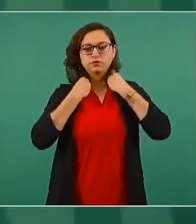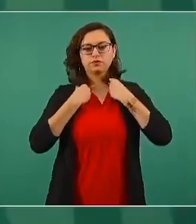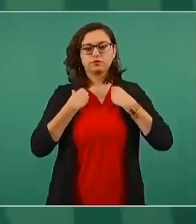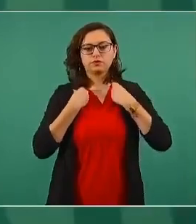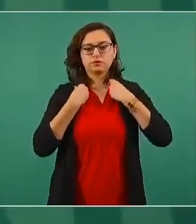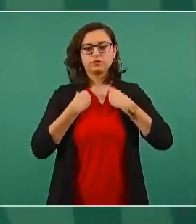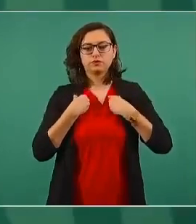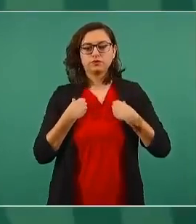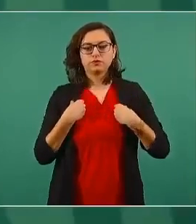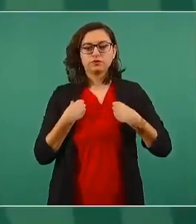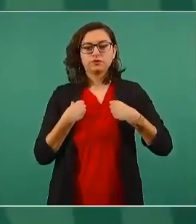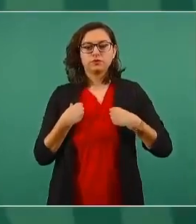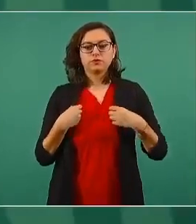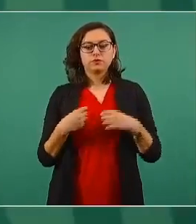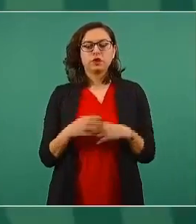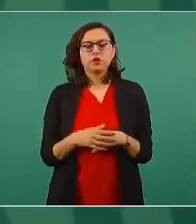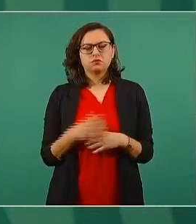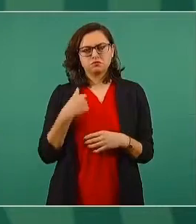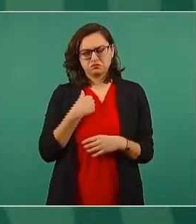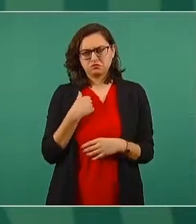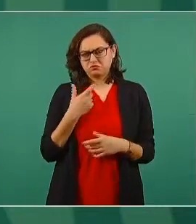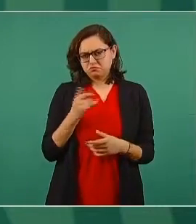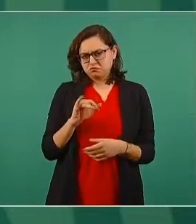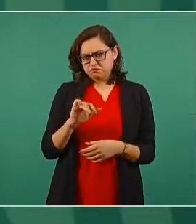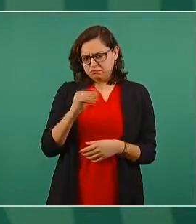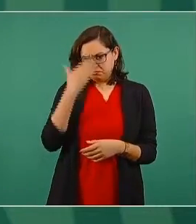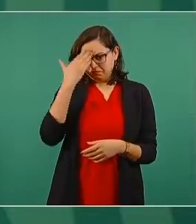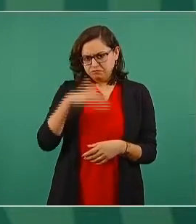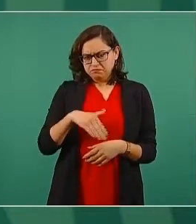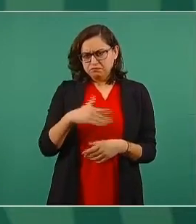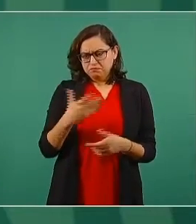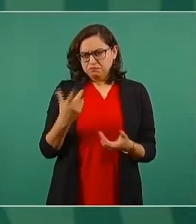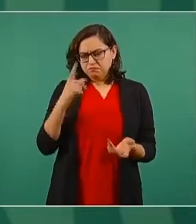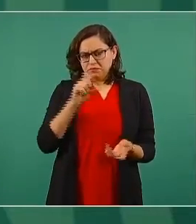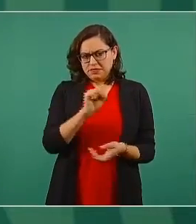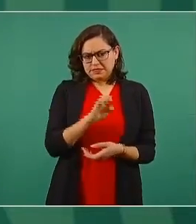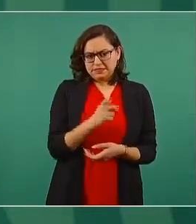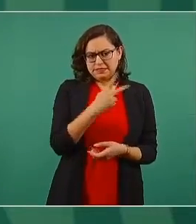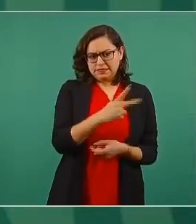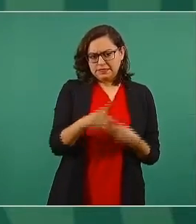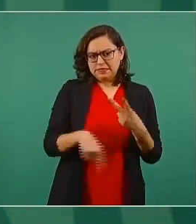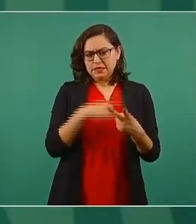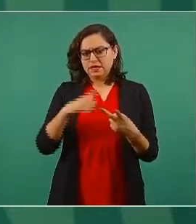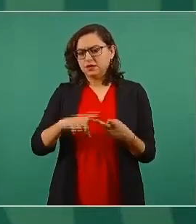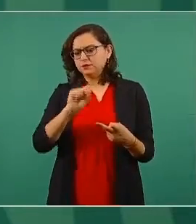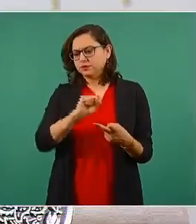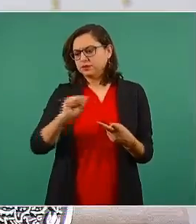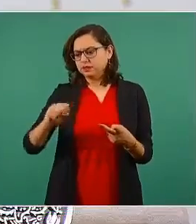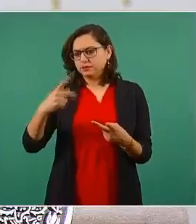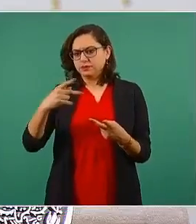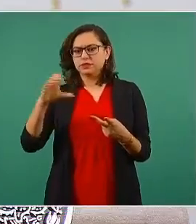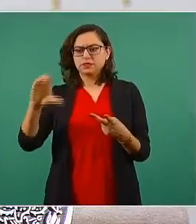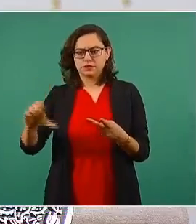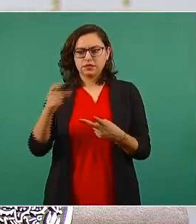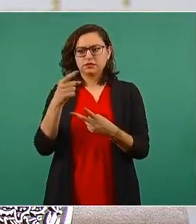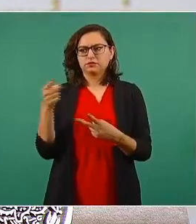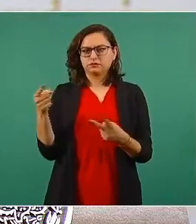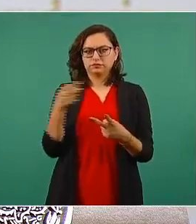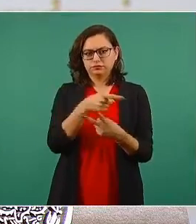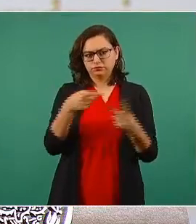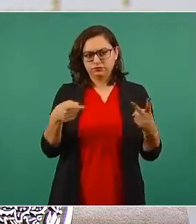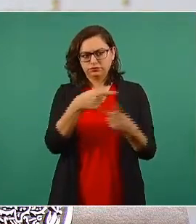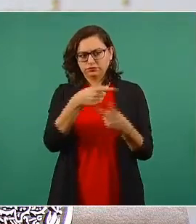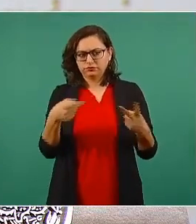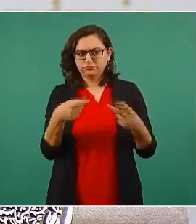Seguridad Pública y Protección Ciudadana. Vamos a que Rosa Isela Rodríguez informe. Se